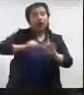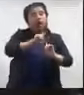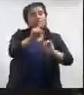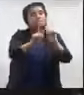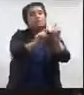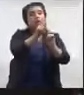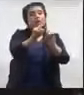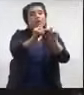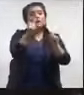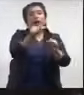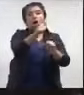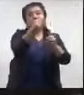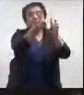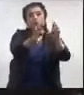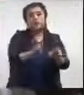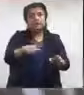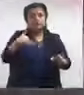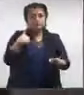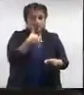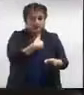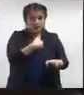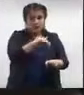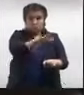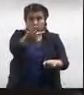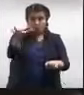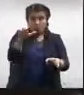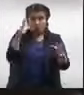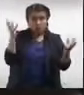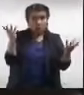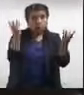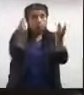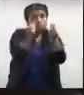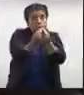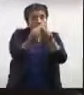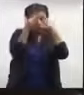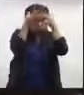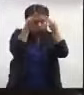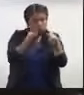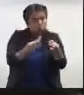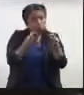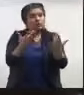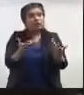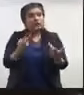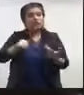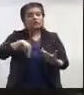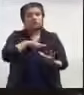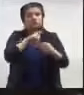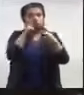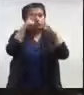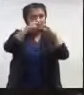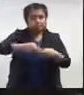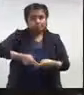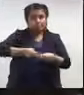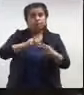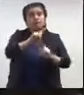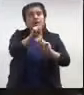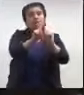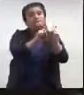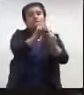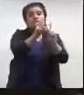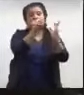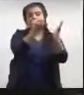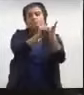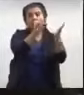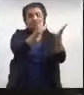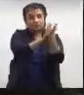Ni aunque nos pusiéramos de acuerdo de forma unánime, podemos nosotros parar una interpelación, a no